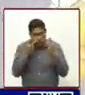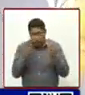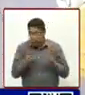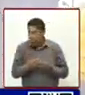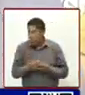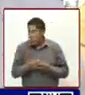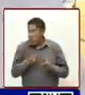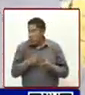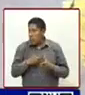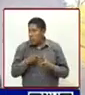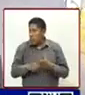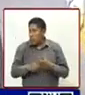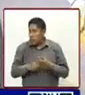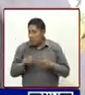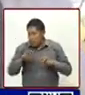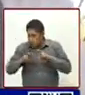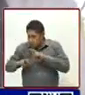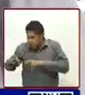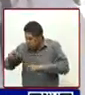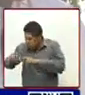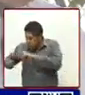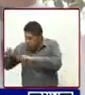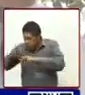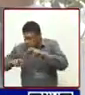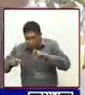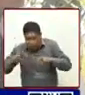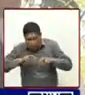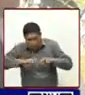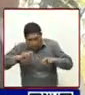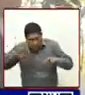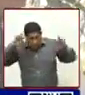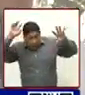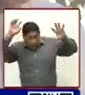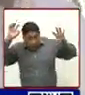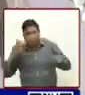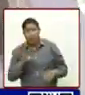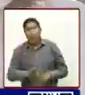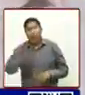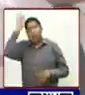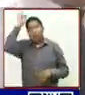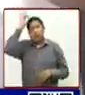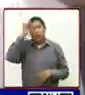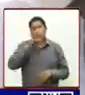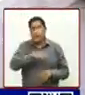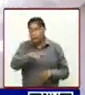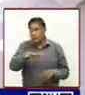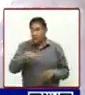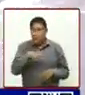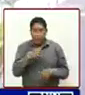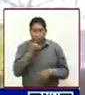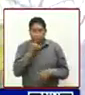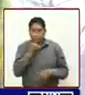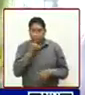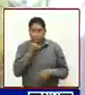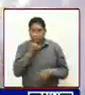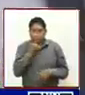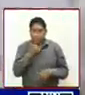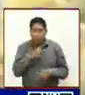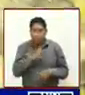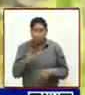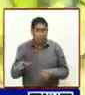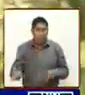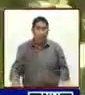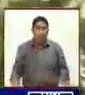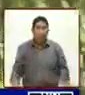¿no? Entonces hemos hecho un rastrillaje todo, ahí lo hemos encontrado, ahí donde esas que se llevan ahí, se